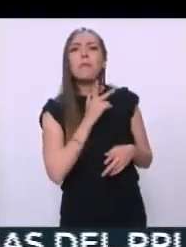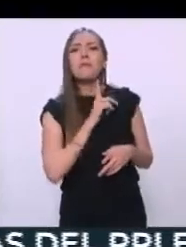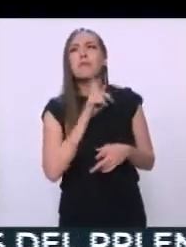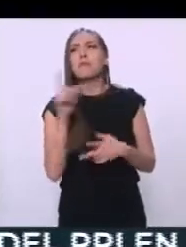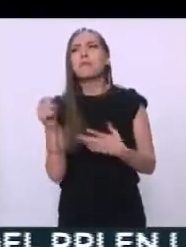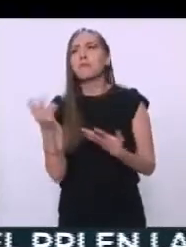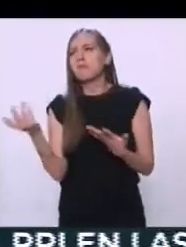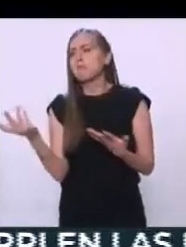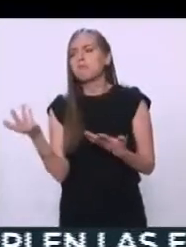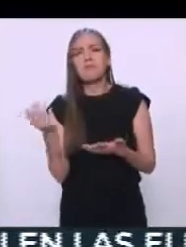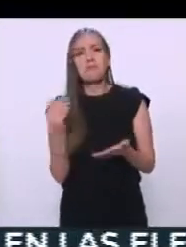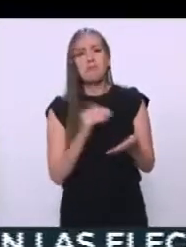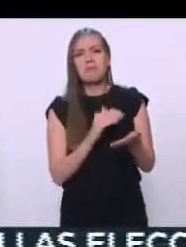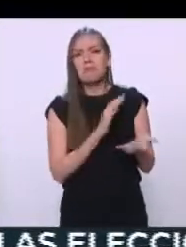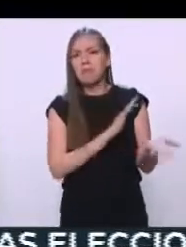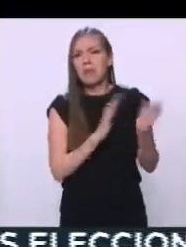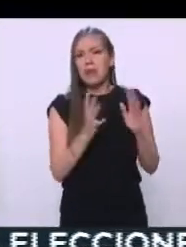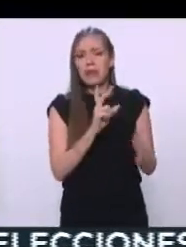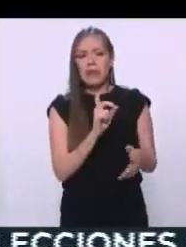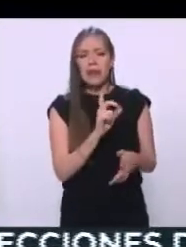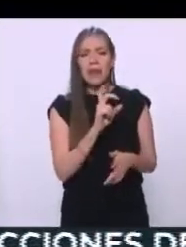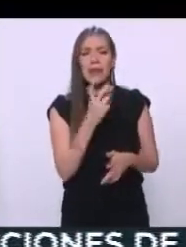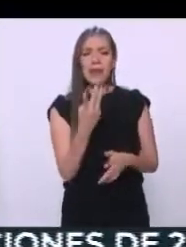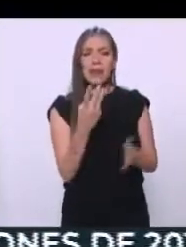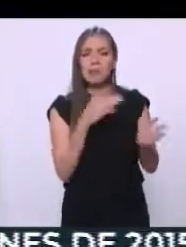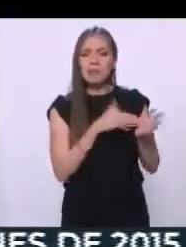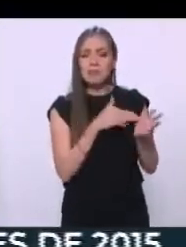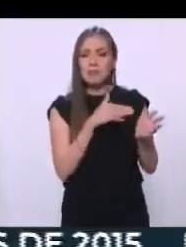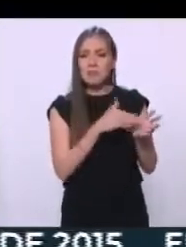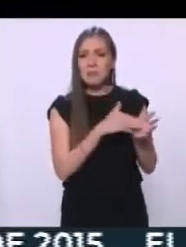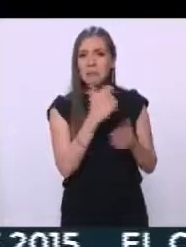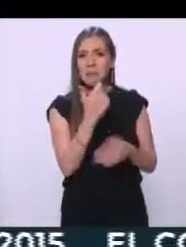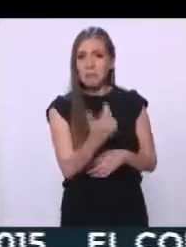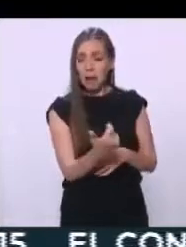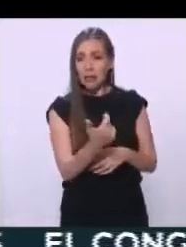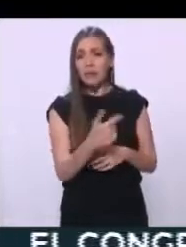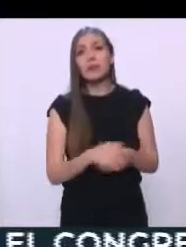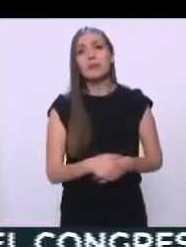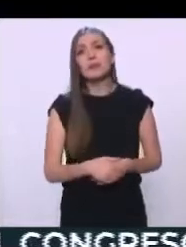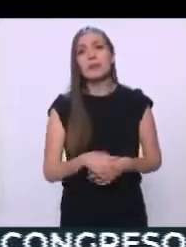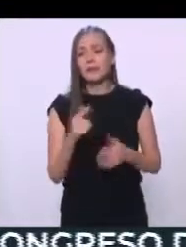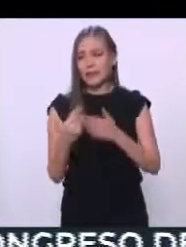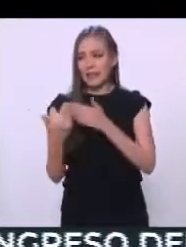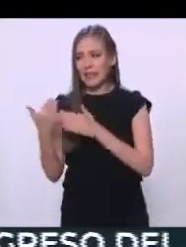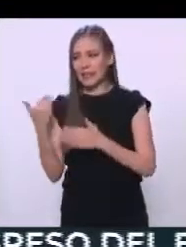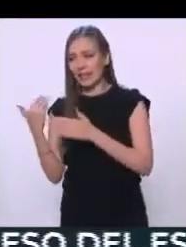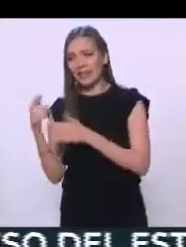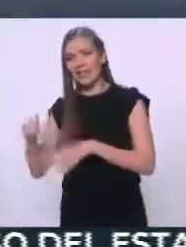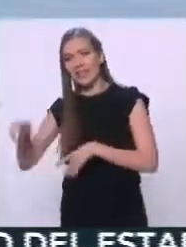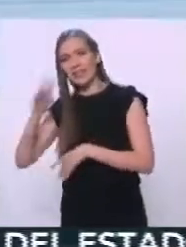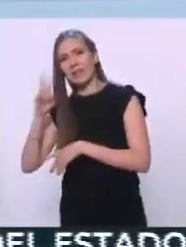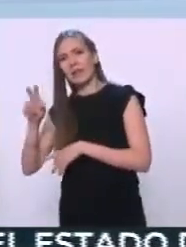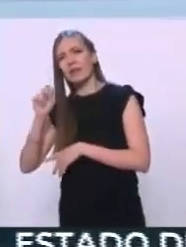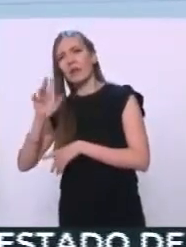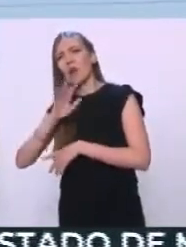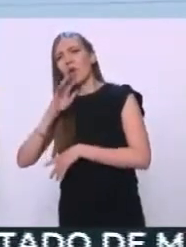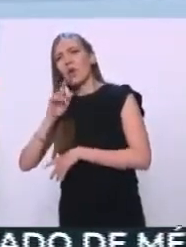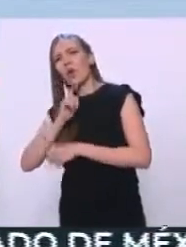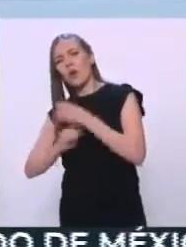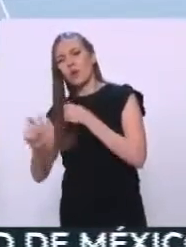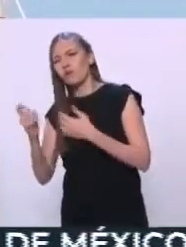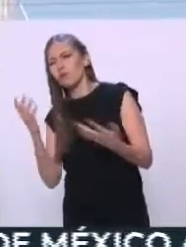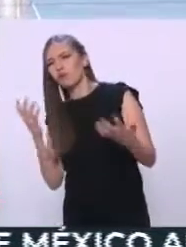costando aproximadamente 33,000 millones de pesos, que si lo comparas con los casos recientes de corrupción que hemos visto, como la